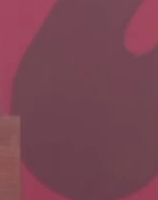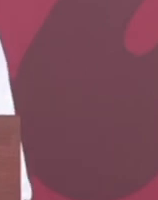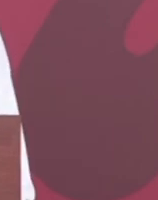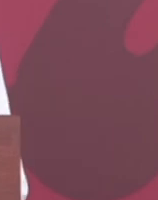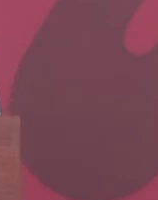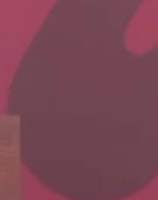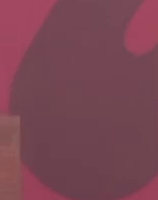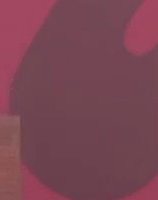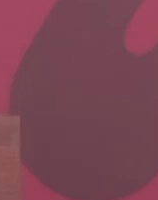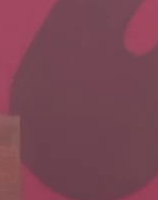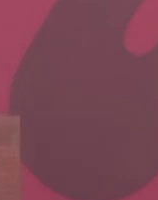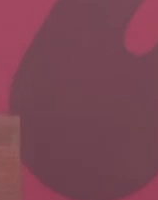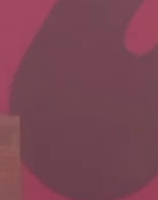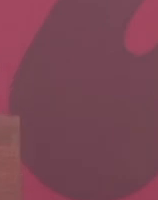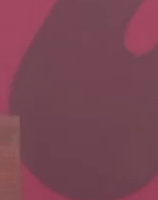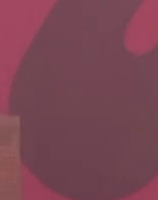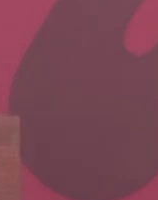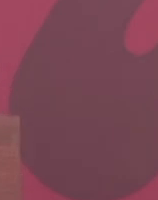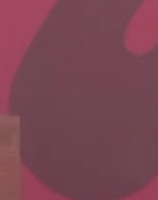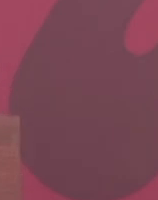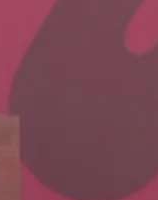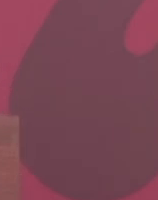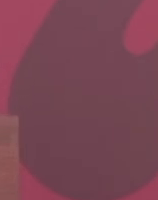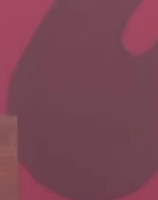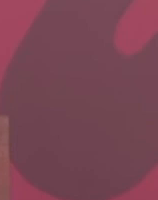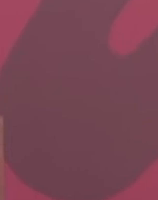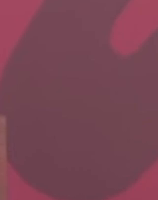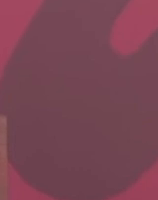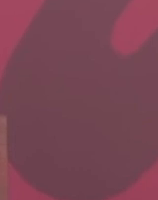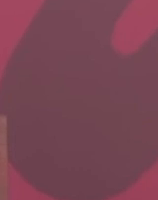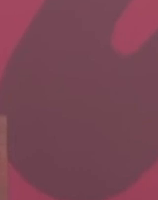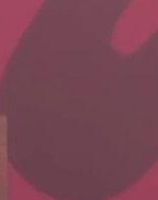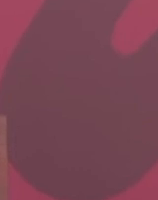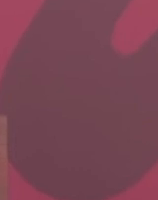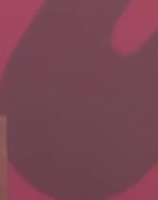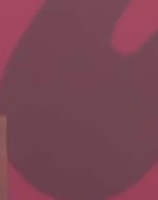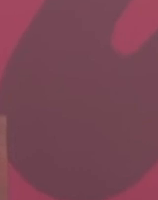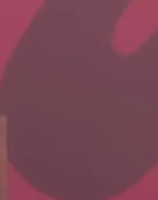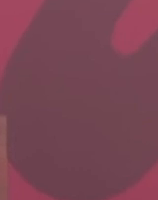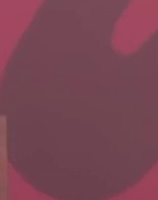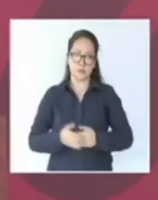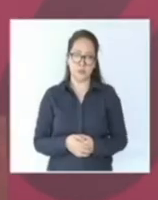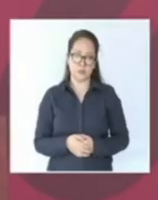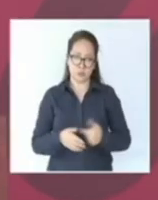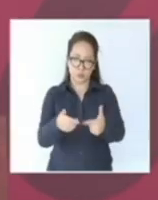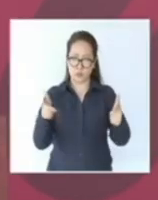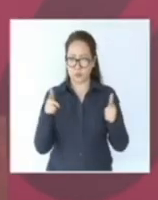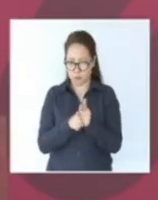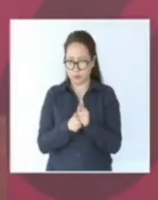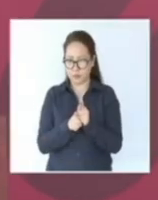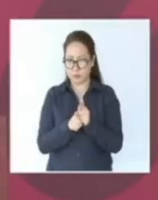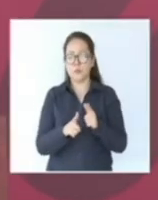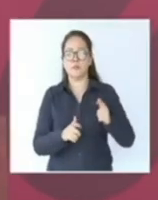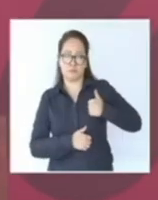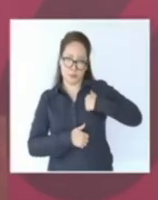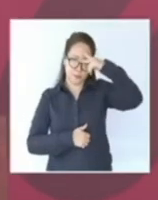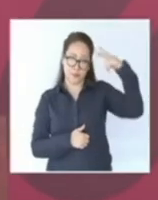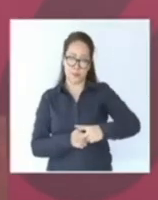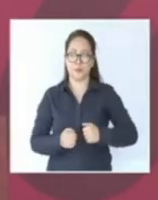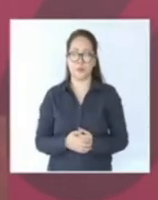Cadetes de la única escuela naval militar marinos de la armada de México